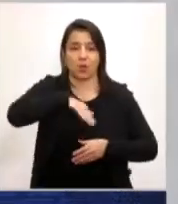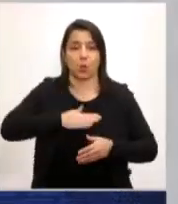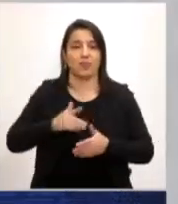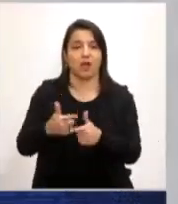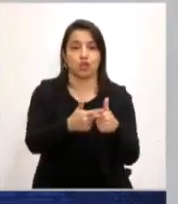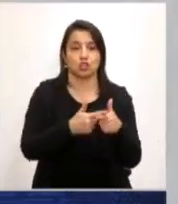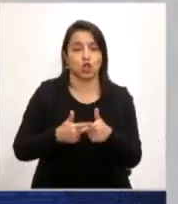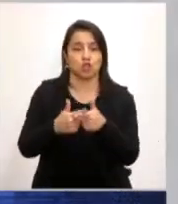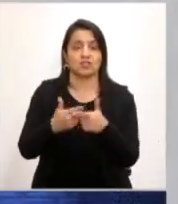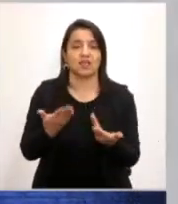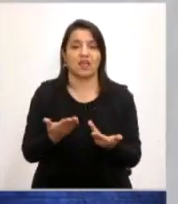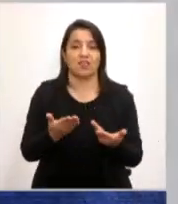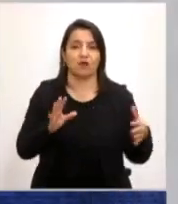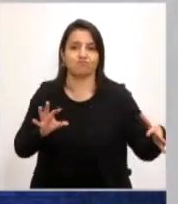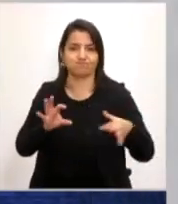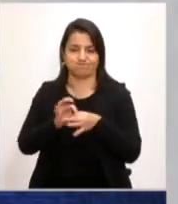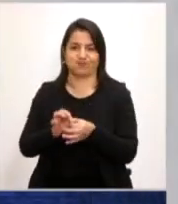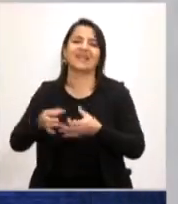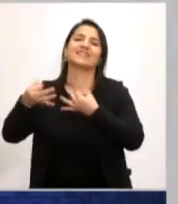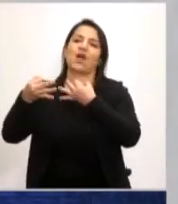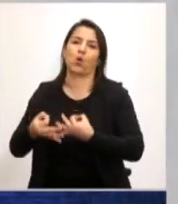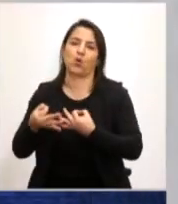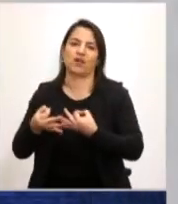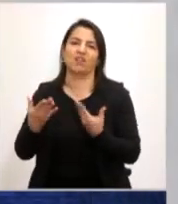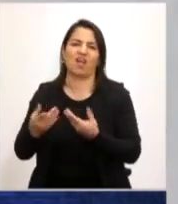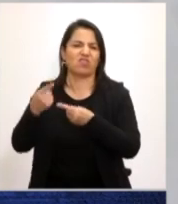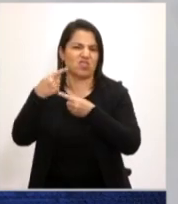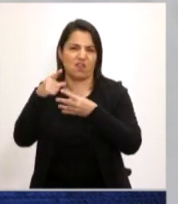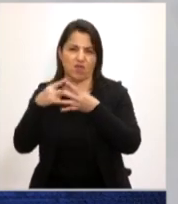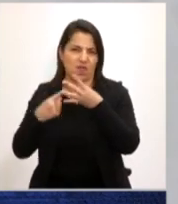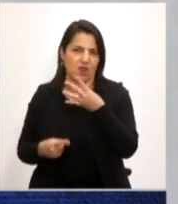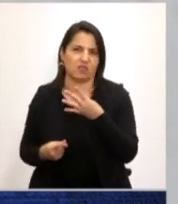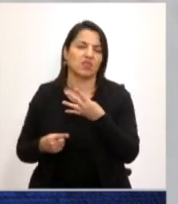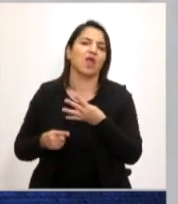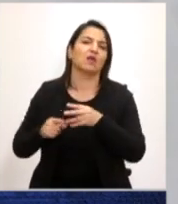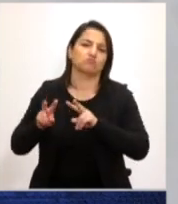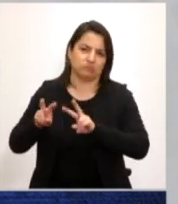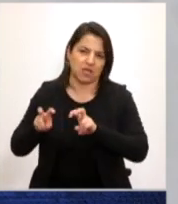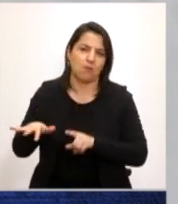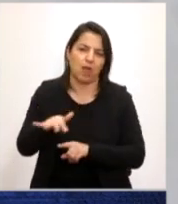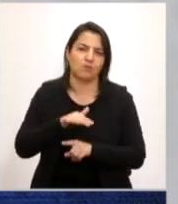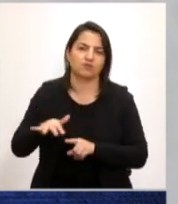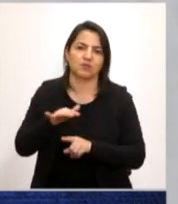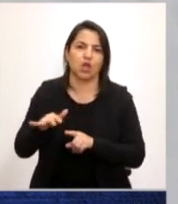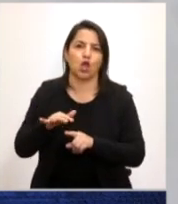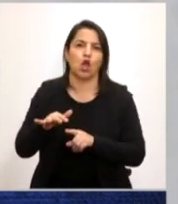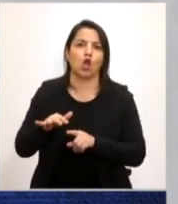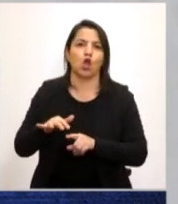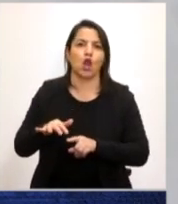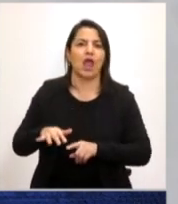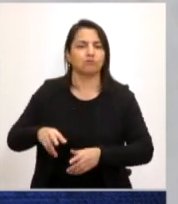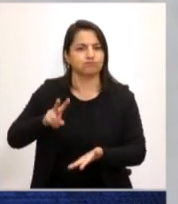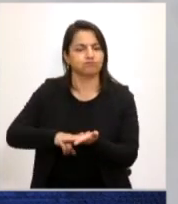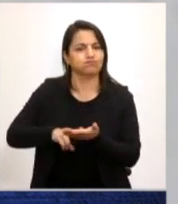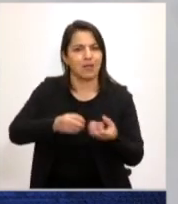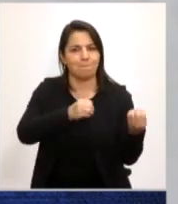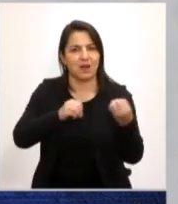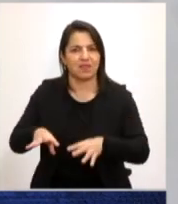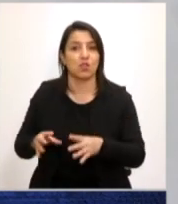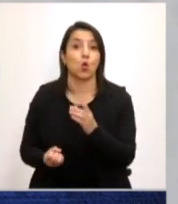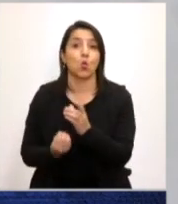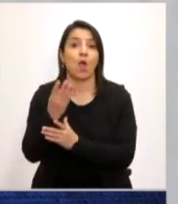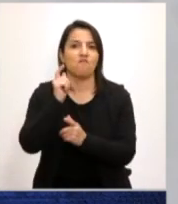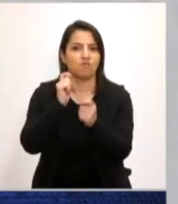se relacionan hoy día con la seguridad, en sus distintas dimensiones, con las certezas perdidas, con los nuevos riesgos que amenazan